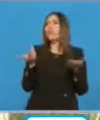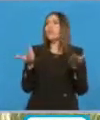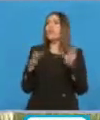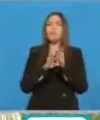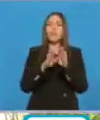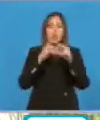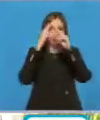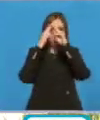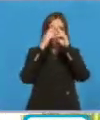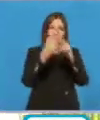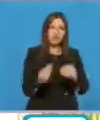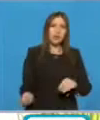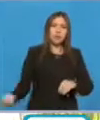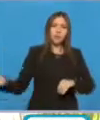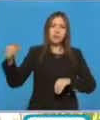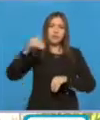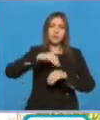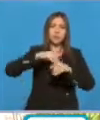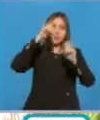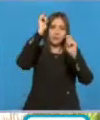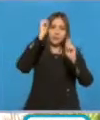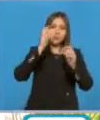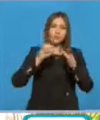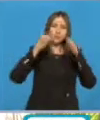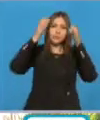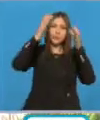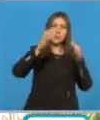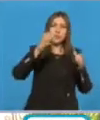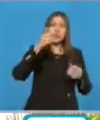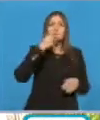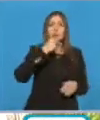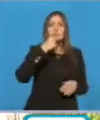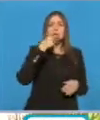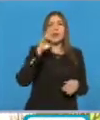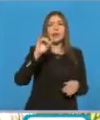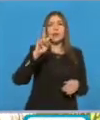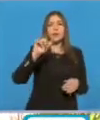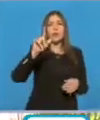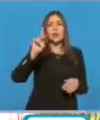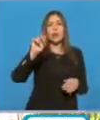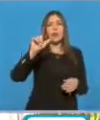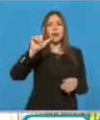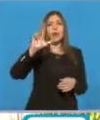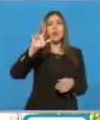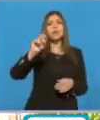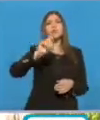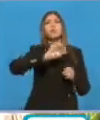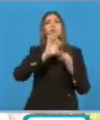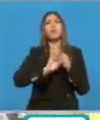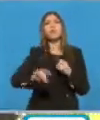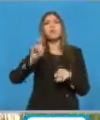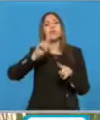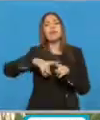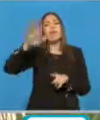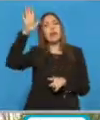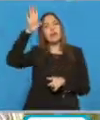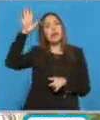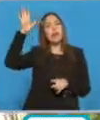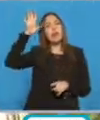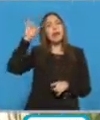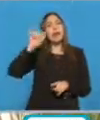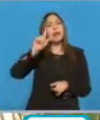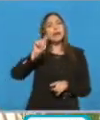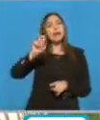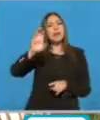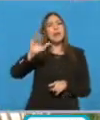las influencias de Riva Palacio, hay que rendirle homenaje al último Tlatoani azteca, pues